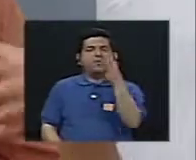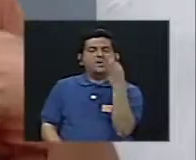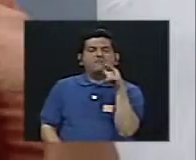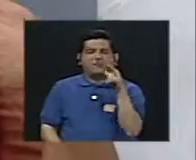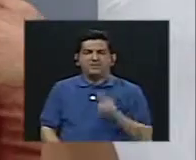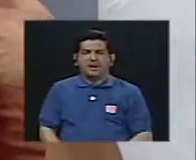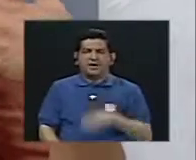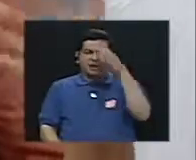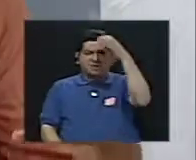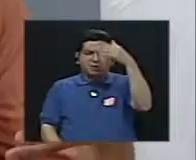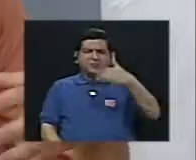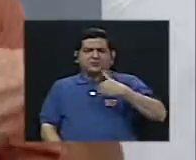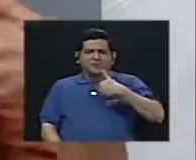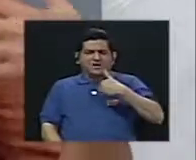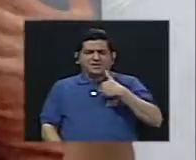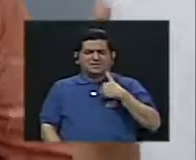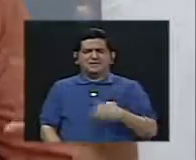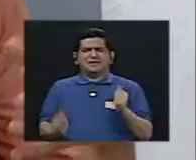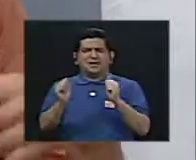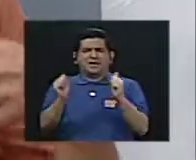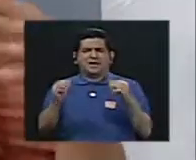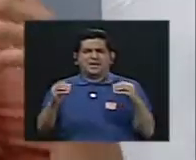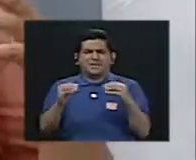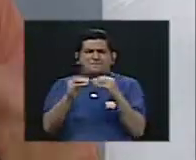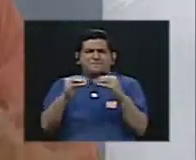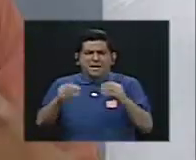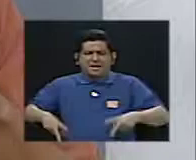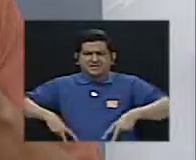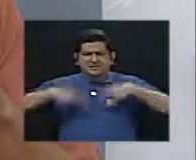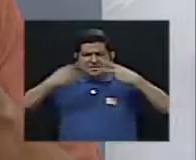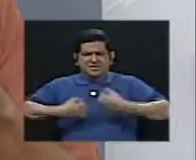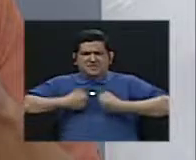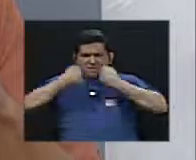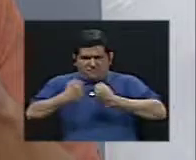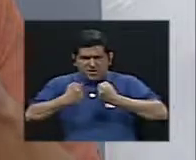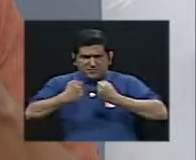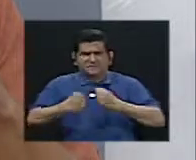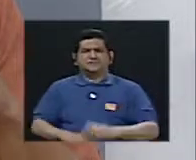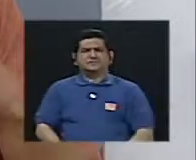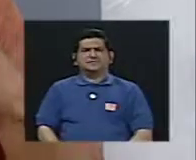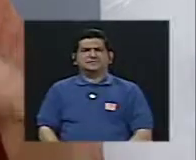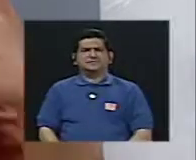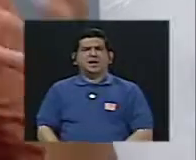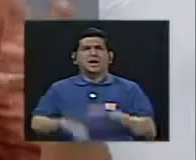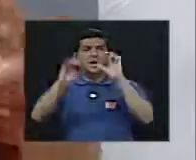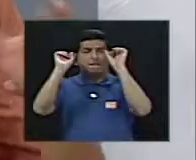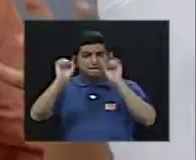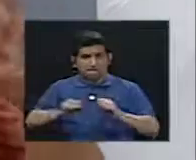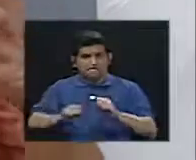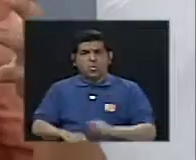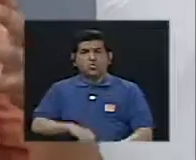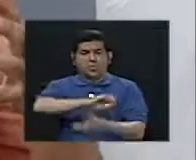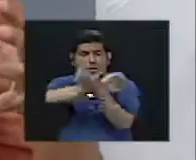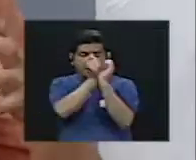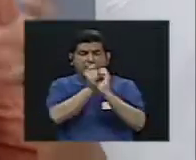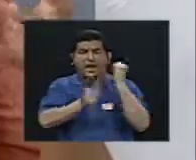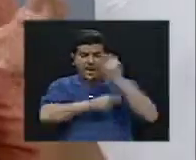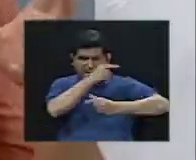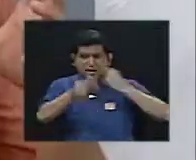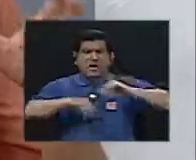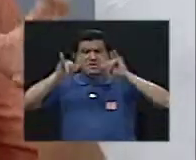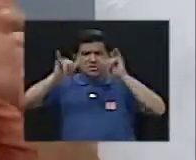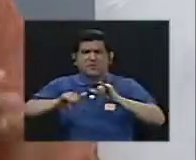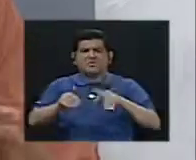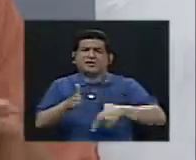esa cultura se sienta cada vez más viva, se sienta cada vez más fuerte, para poder solventar el cambio generacional también, que